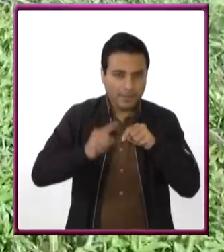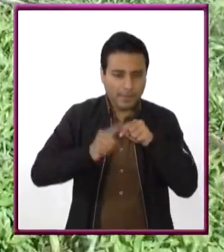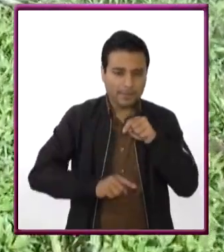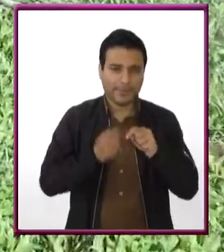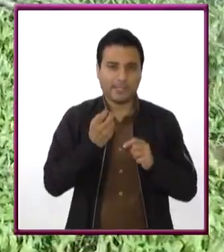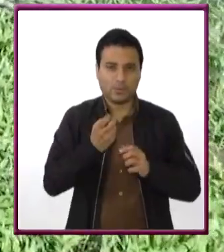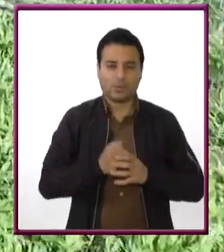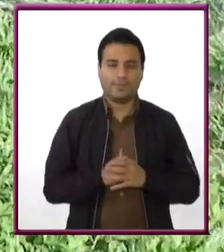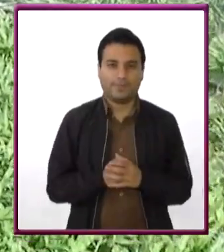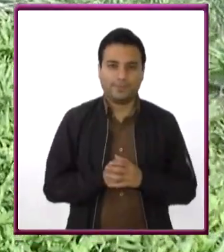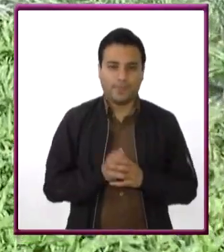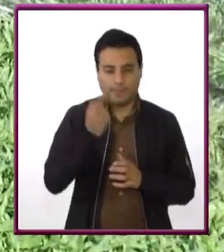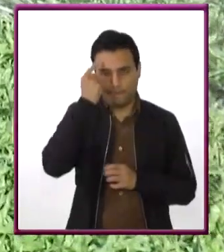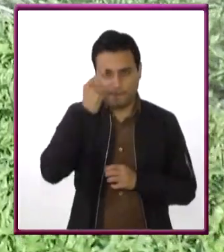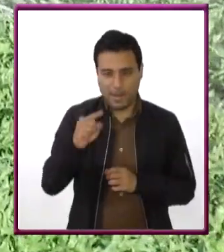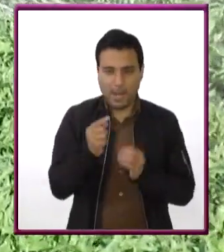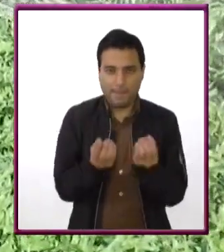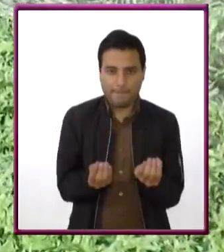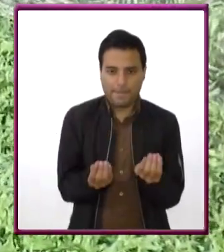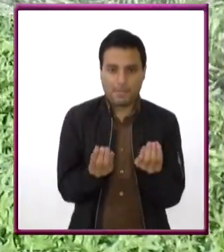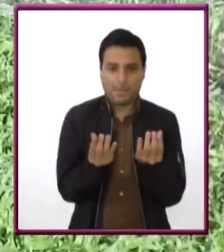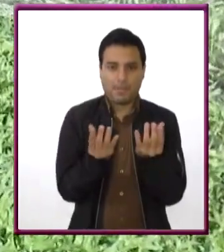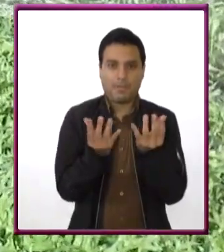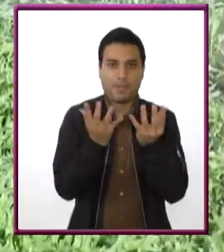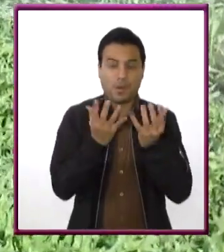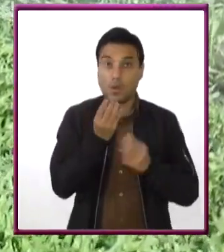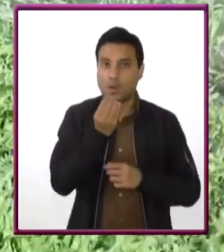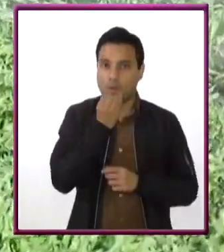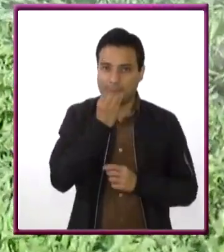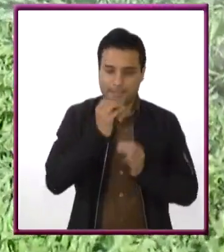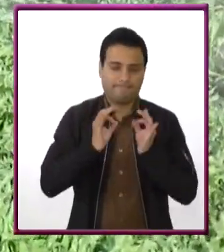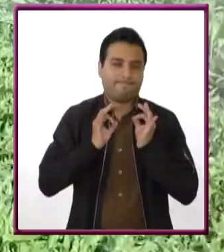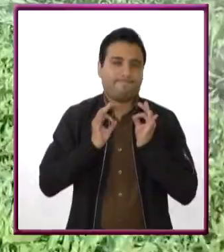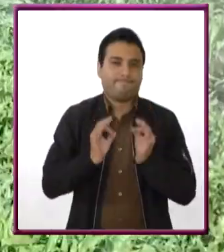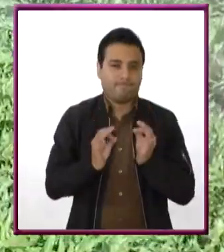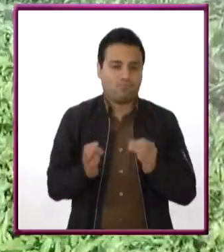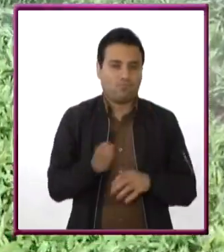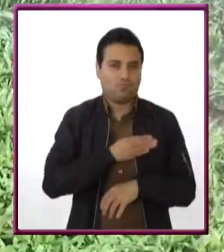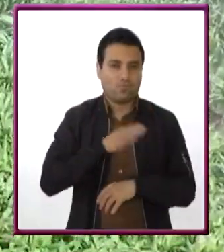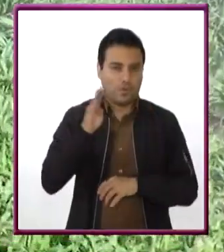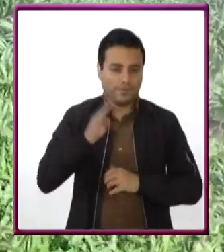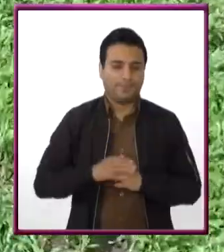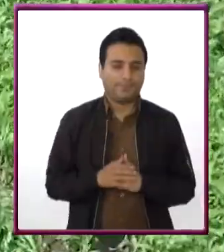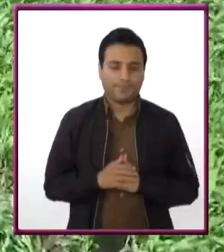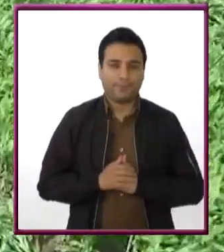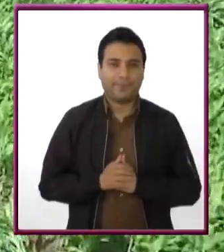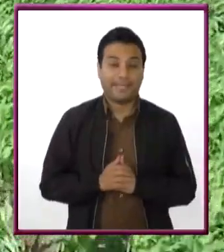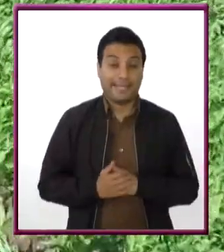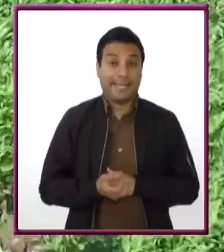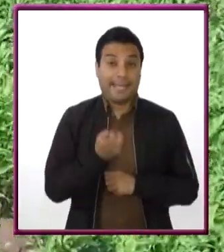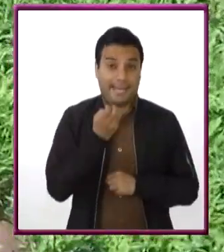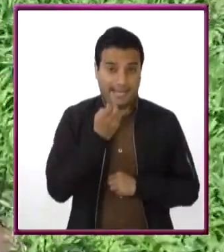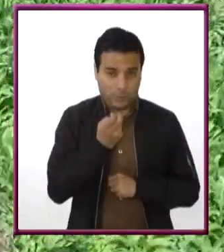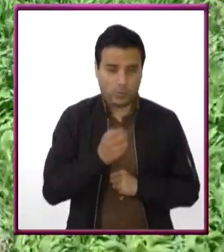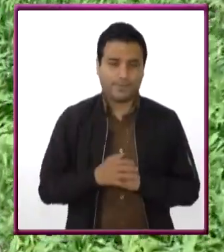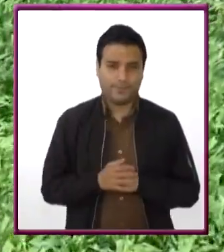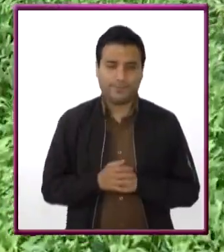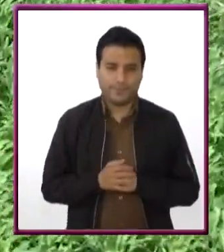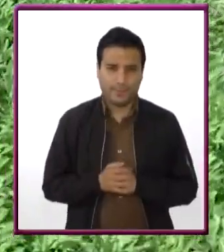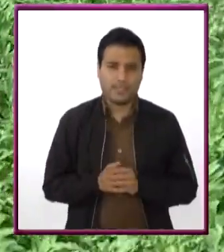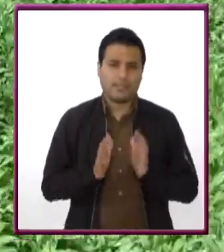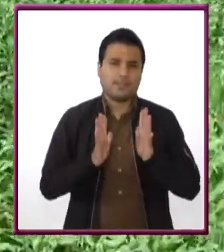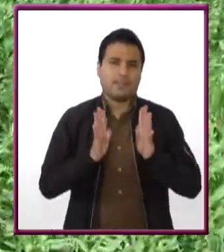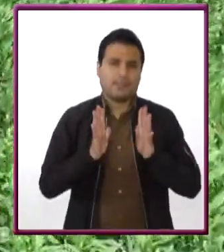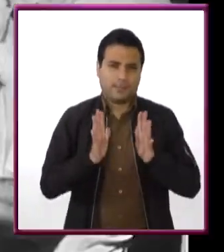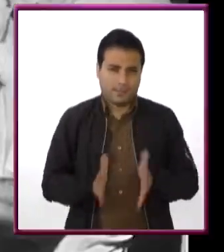aquellos productos o la generación de estos productos para la sociedad humana. En ese sentido, empieza a haber